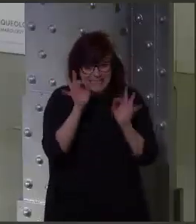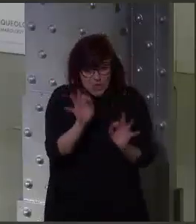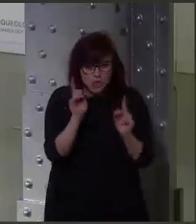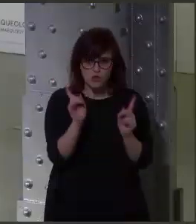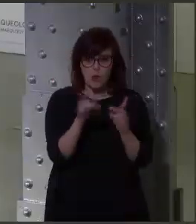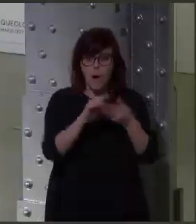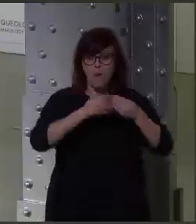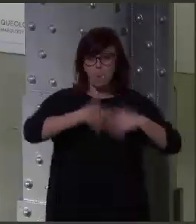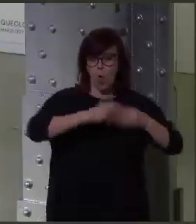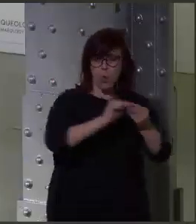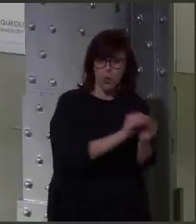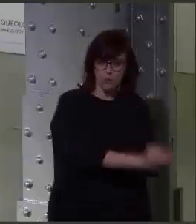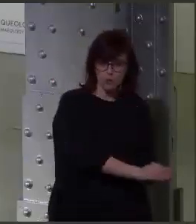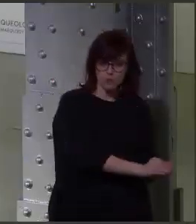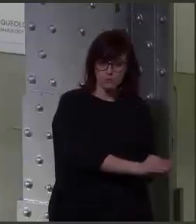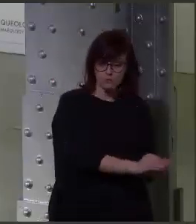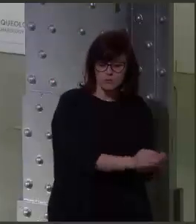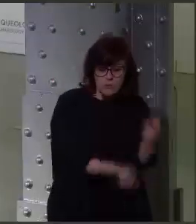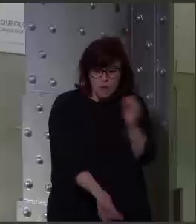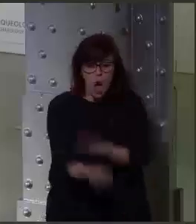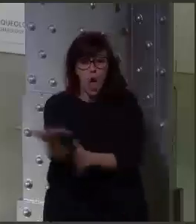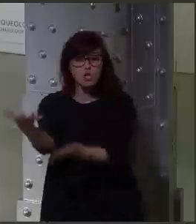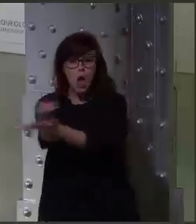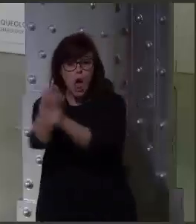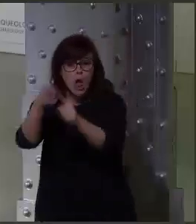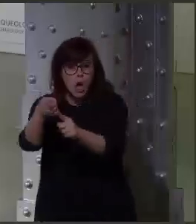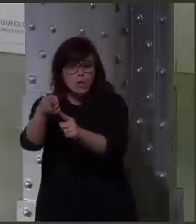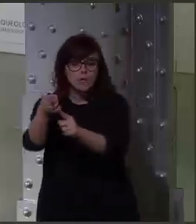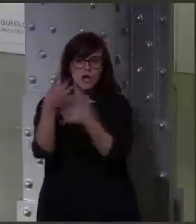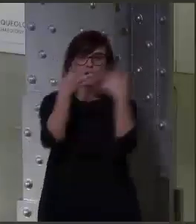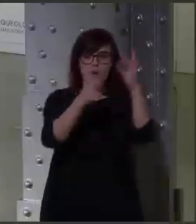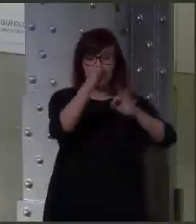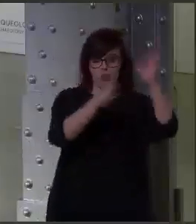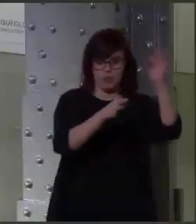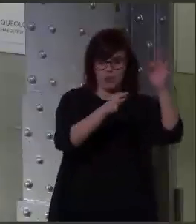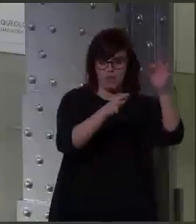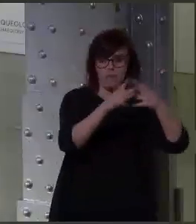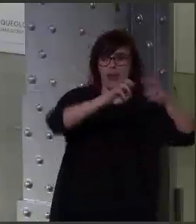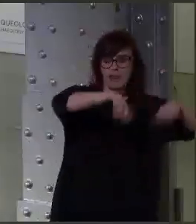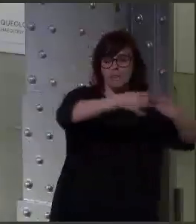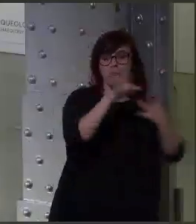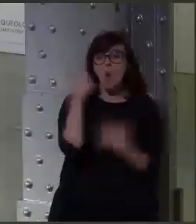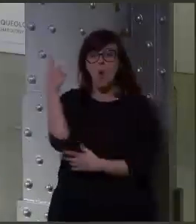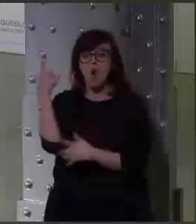que producimos, consumimos. El 9%. Estamos tirando el 91%,